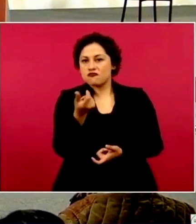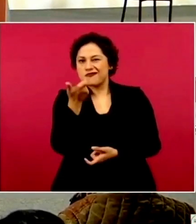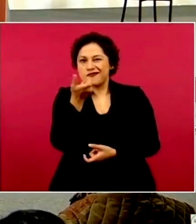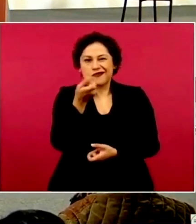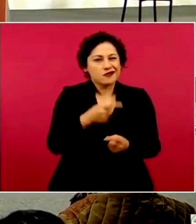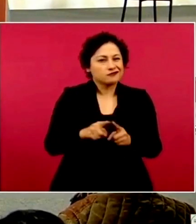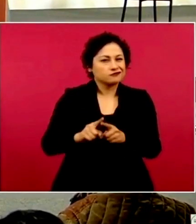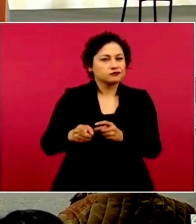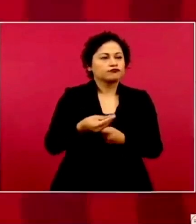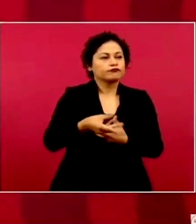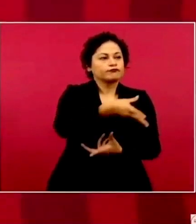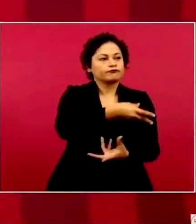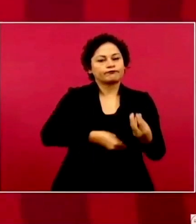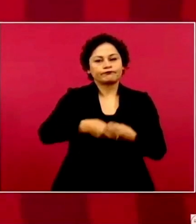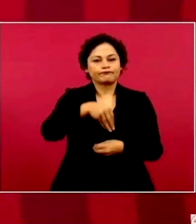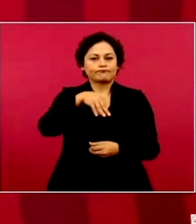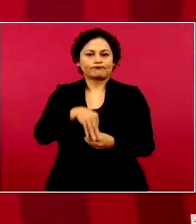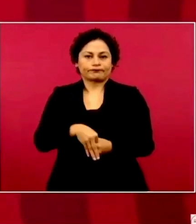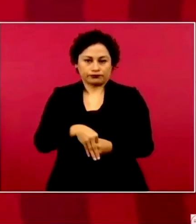electoral. También